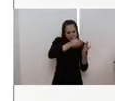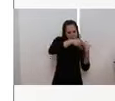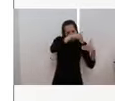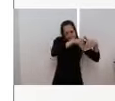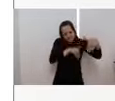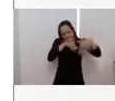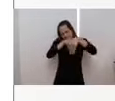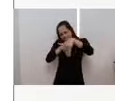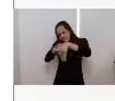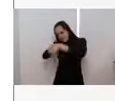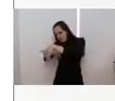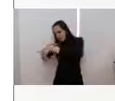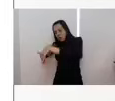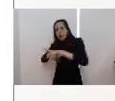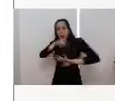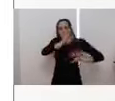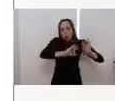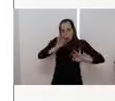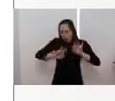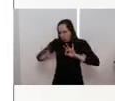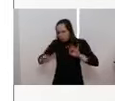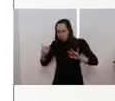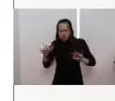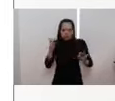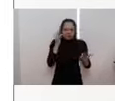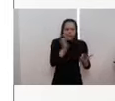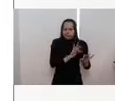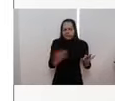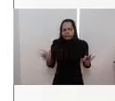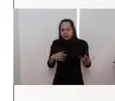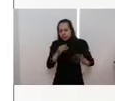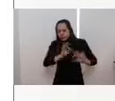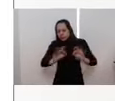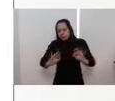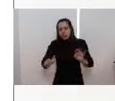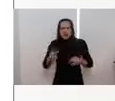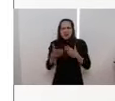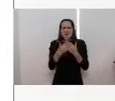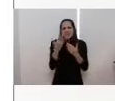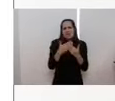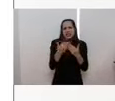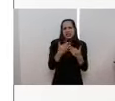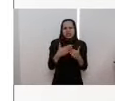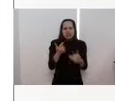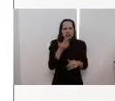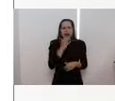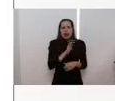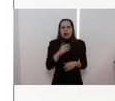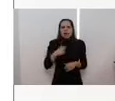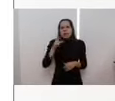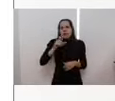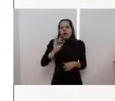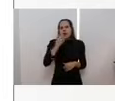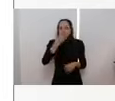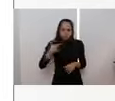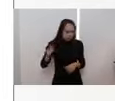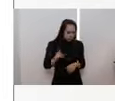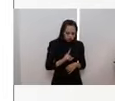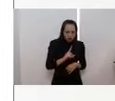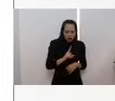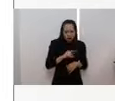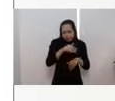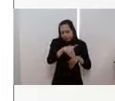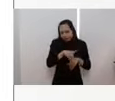consultar la retención con su documentación y que son de fácil gestión para cuando se requiera la búsqueda por